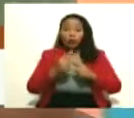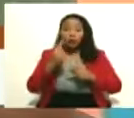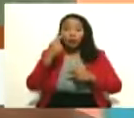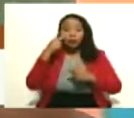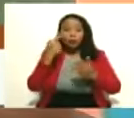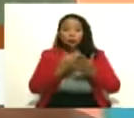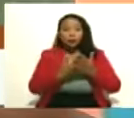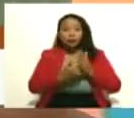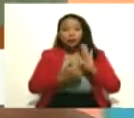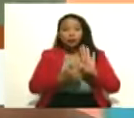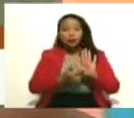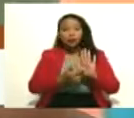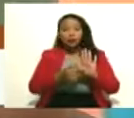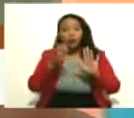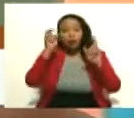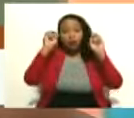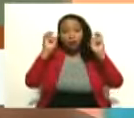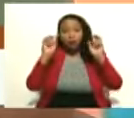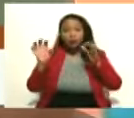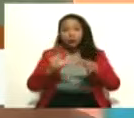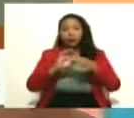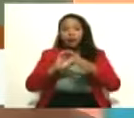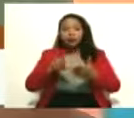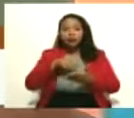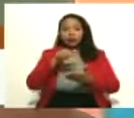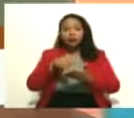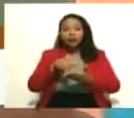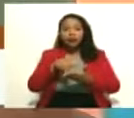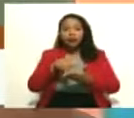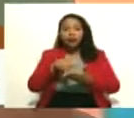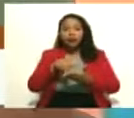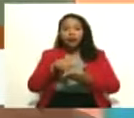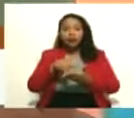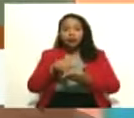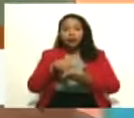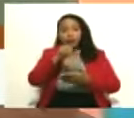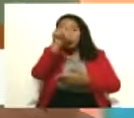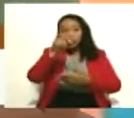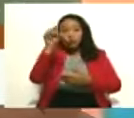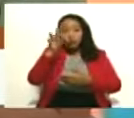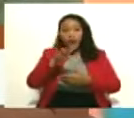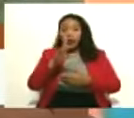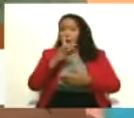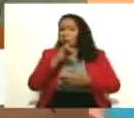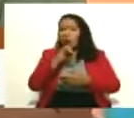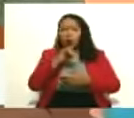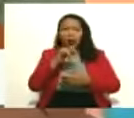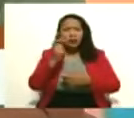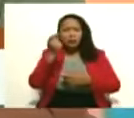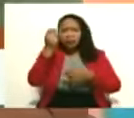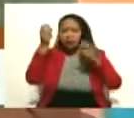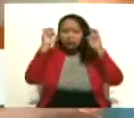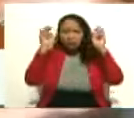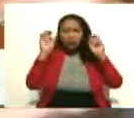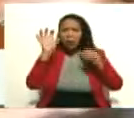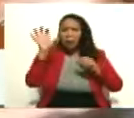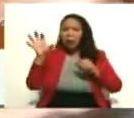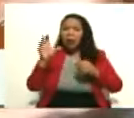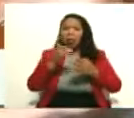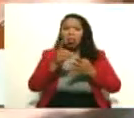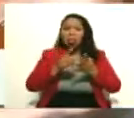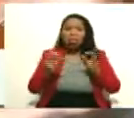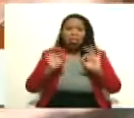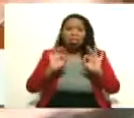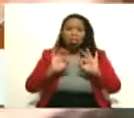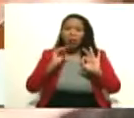mostrar un tema de unidad nacional. Guyana no tiene ningún argumento, ninguno, no tiene ningún mapa, ningún documento, absolutamente